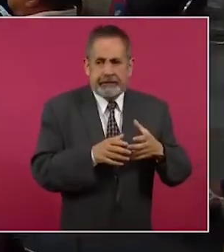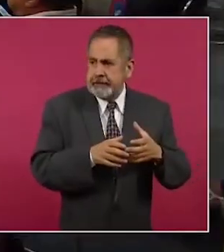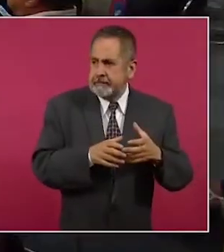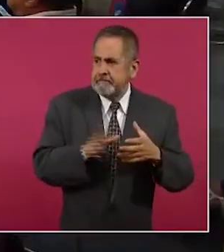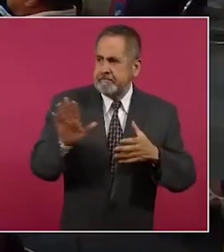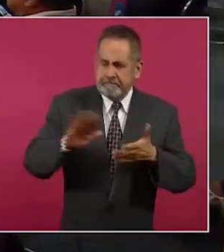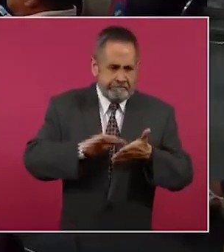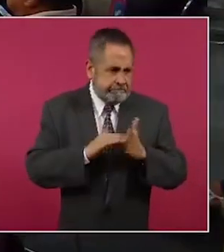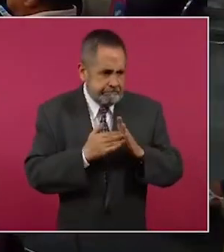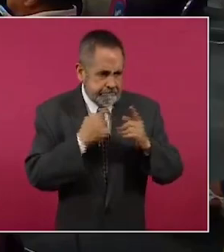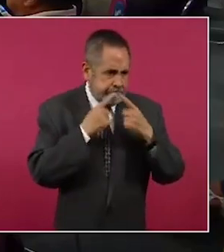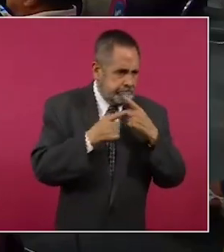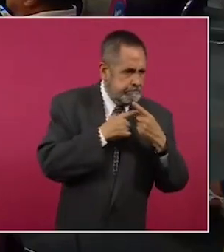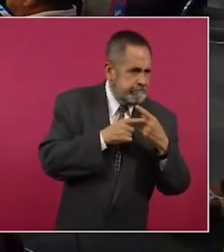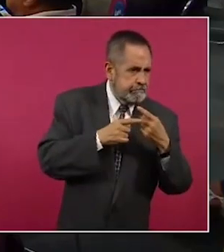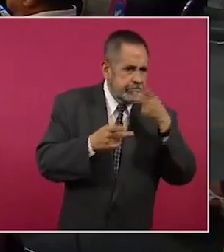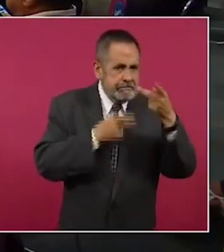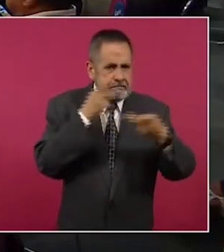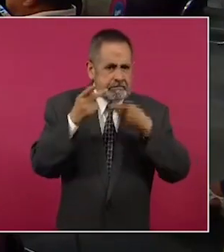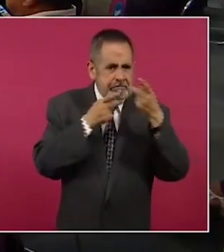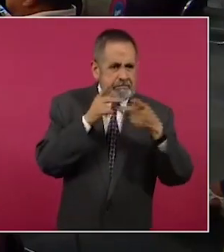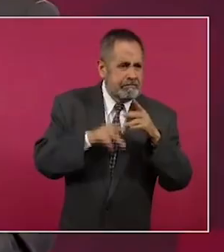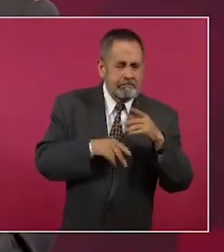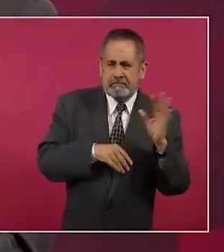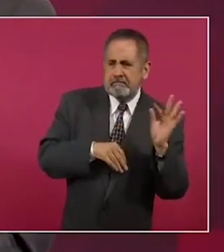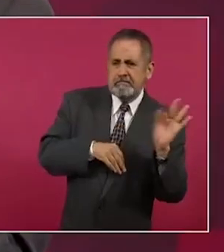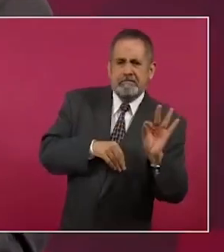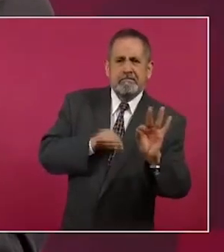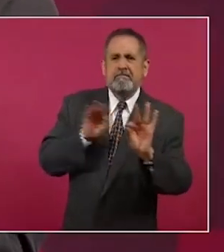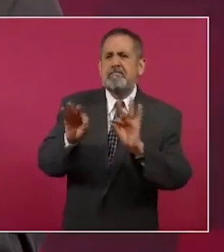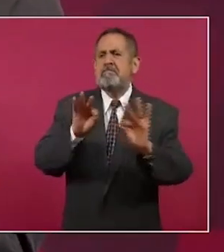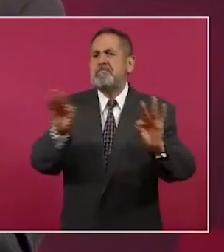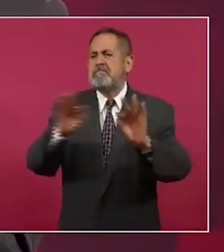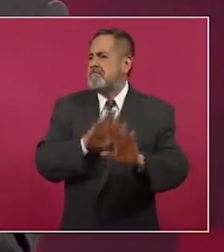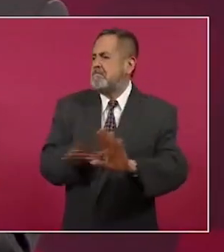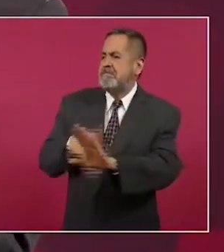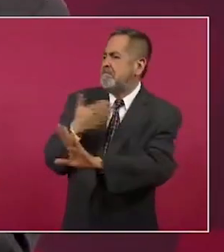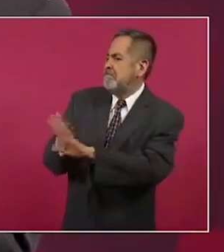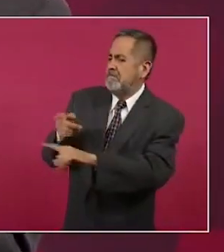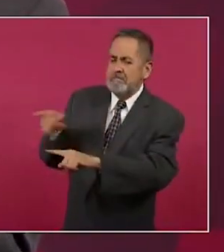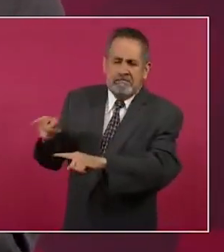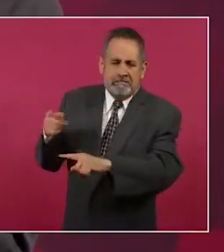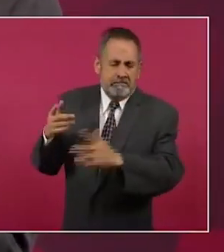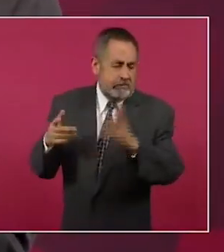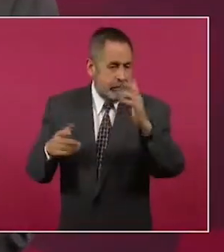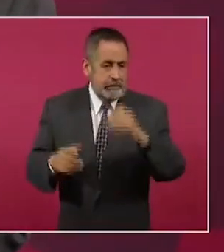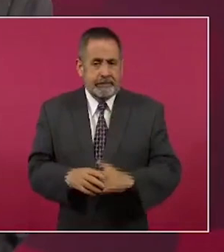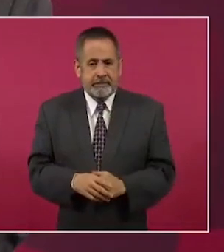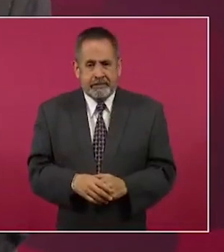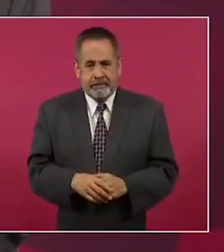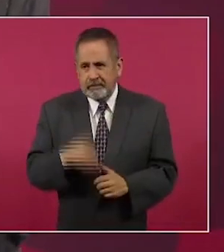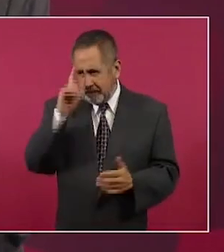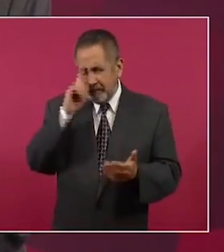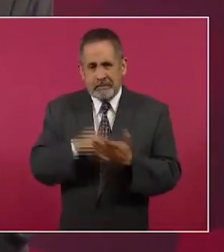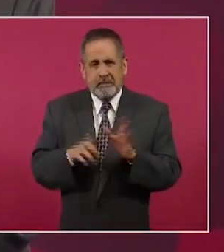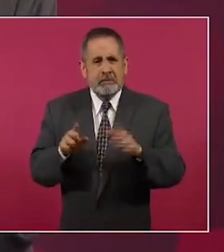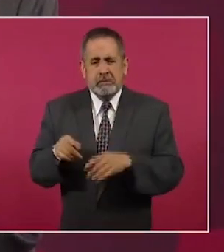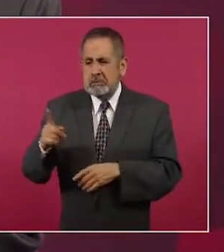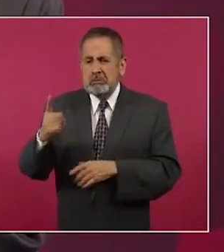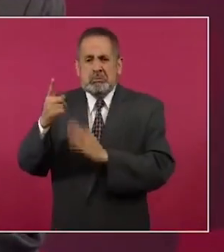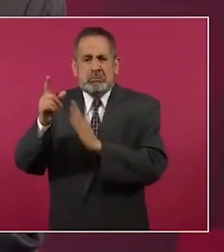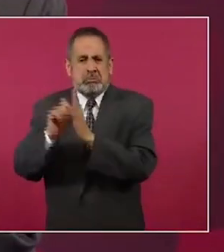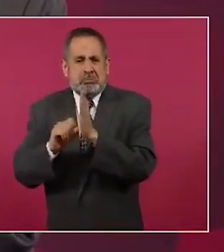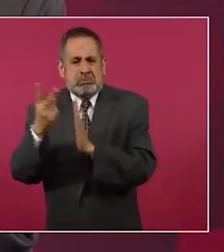empezaron con una campaña en su contra. Bueno, yo creo que llevaba un mes,